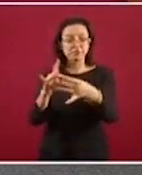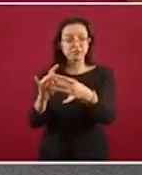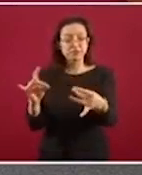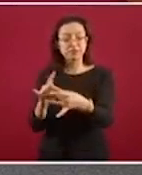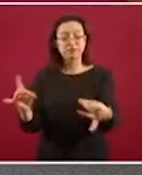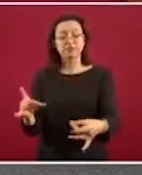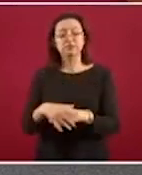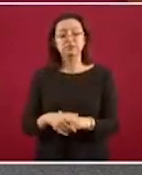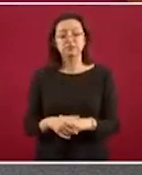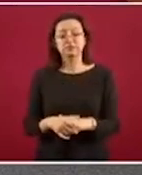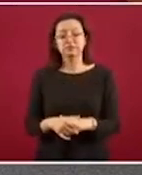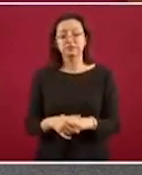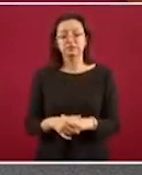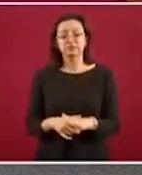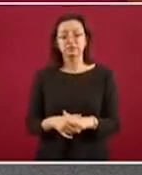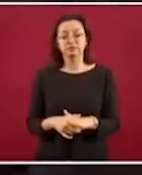Estábamos aquí